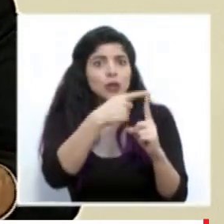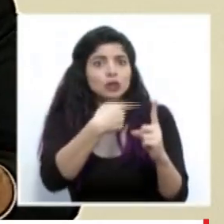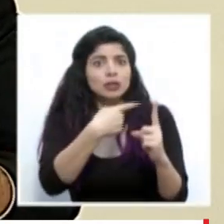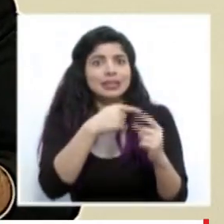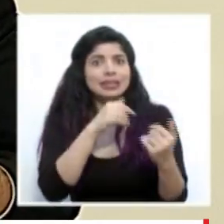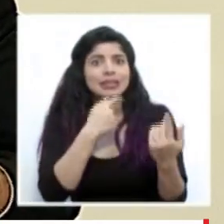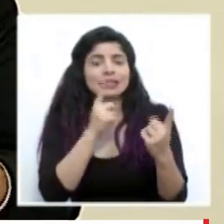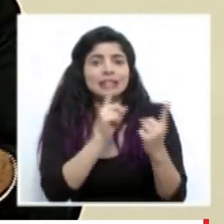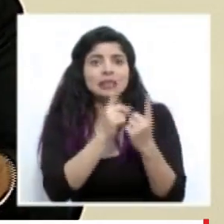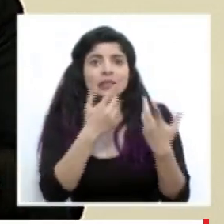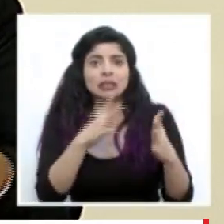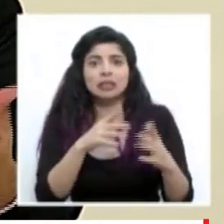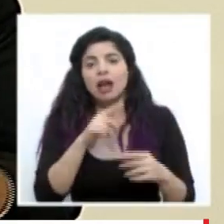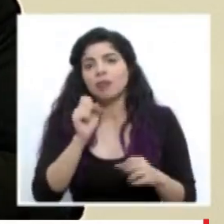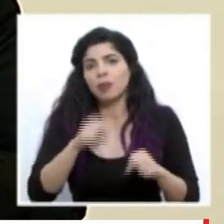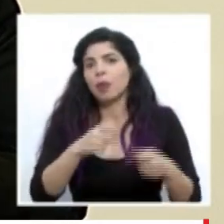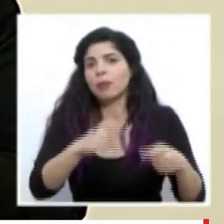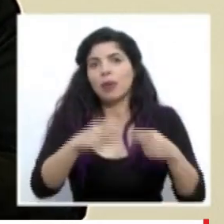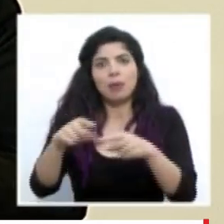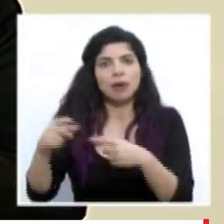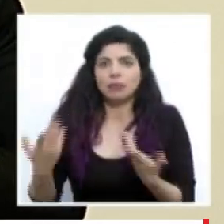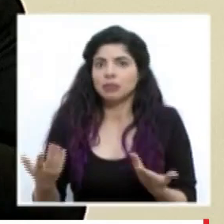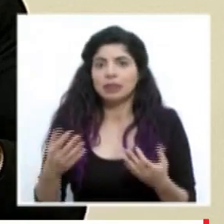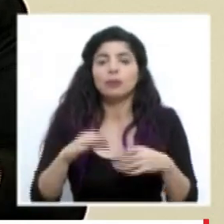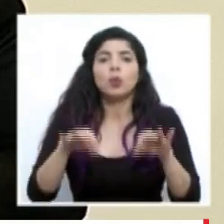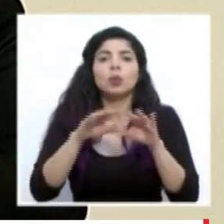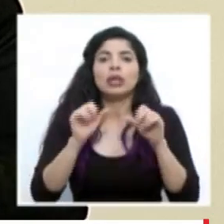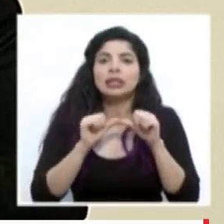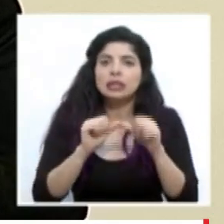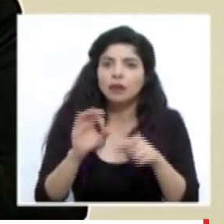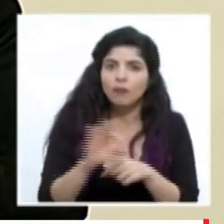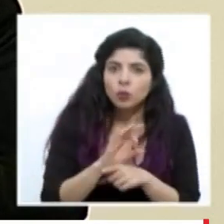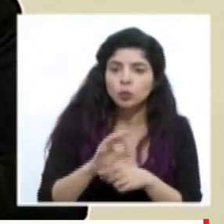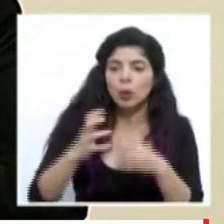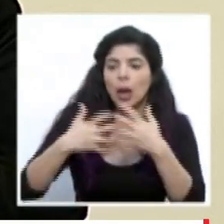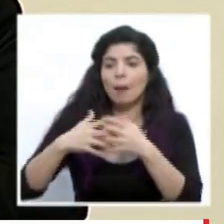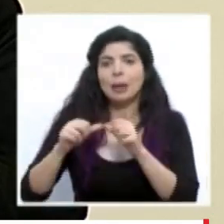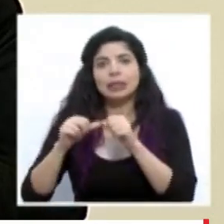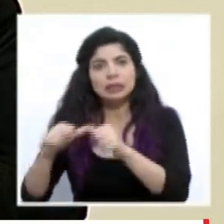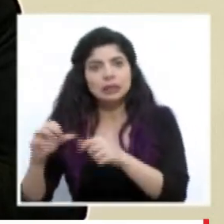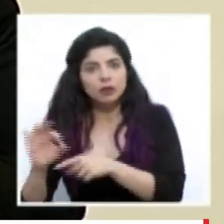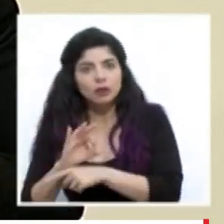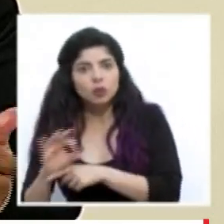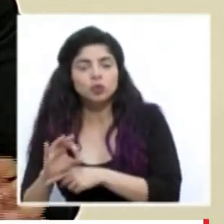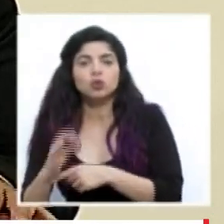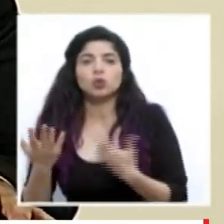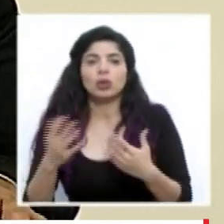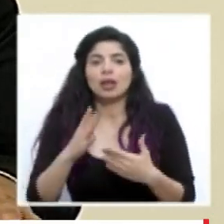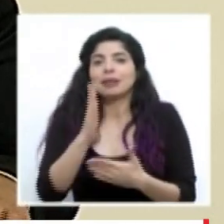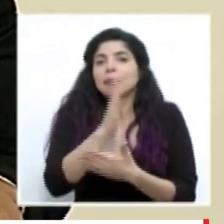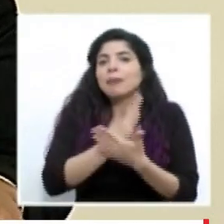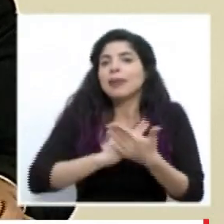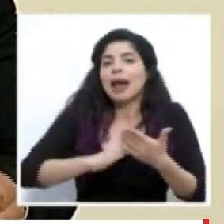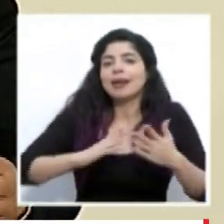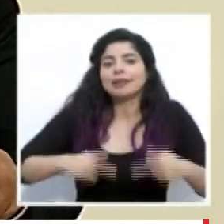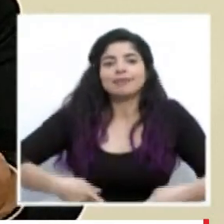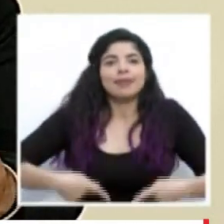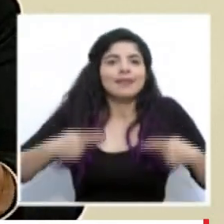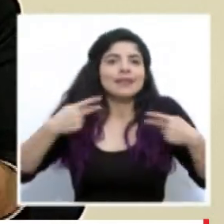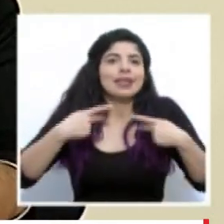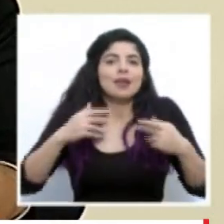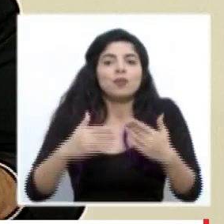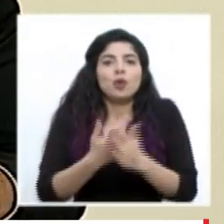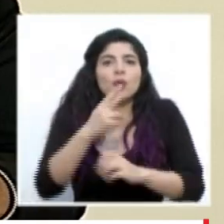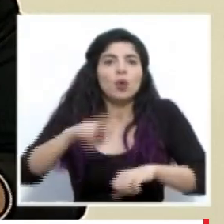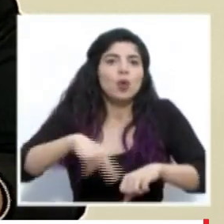tienen que continuar. Los hospitales tienen que seguir funcionando, las empresas tienen que seguir funcionando y es parte de la vida o de